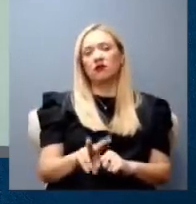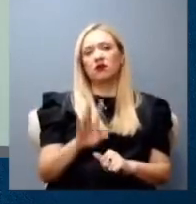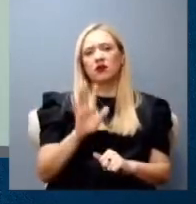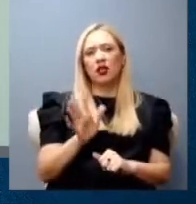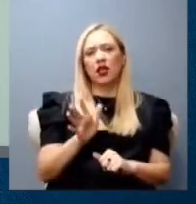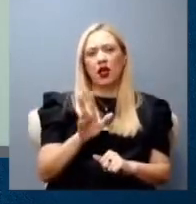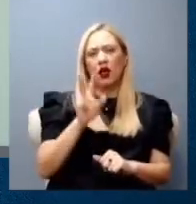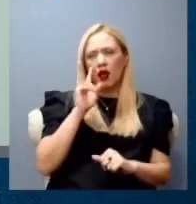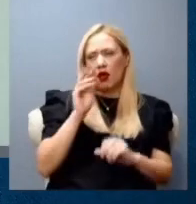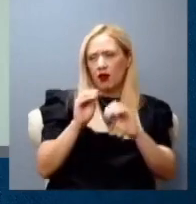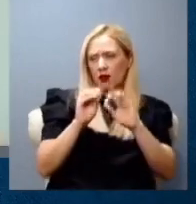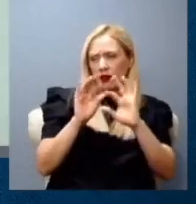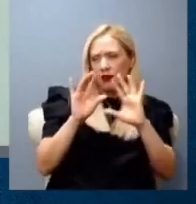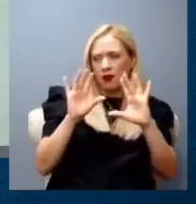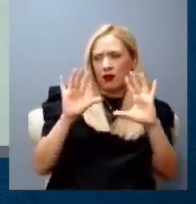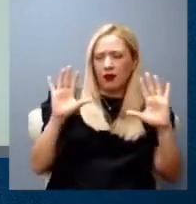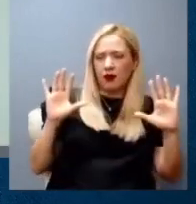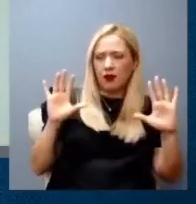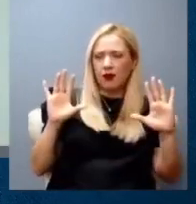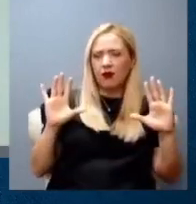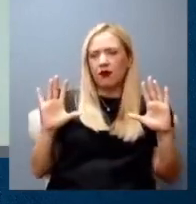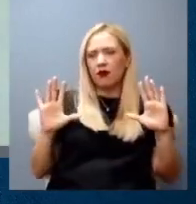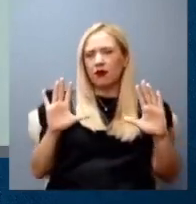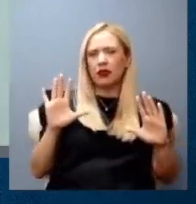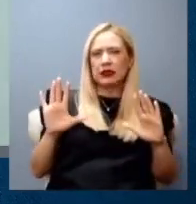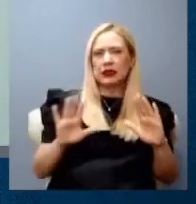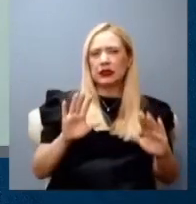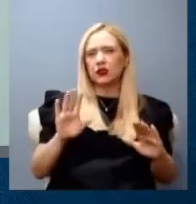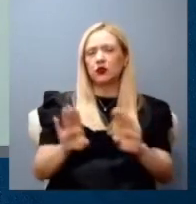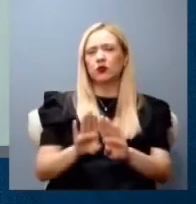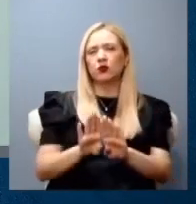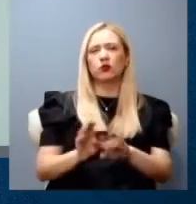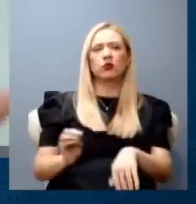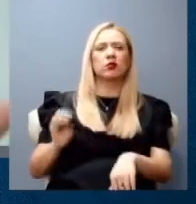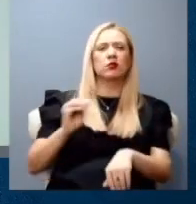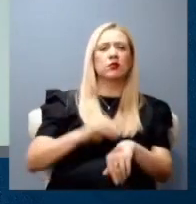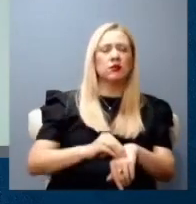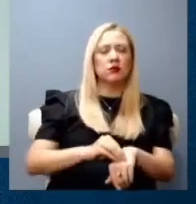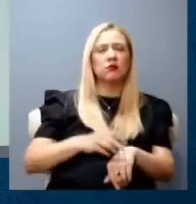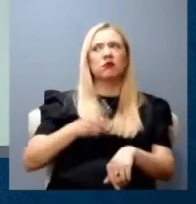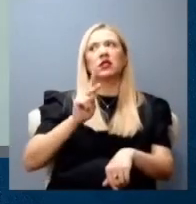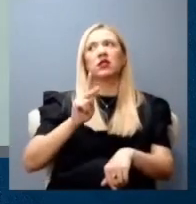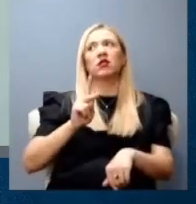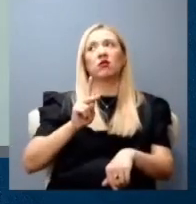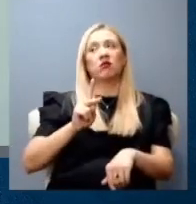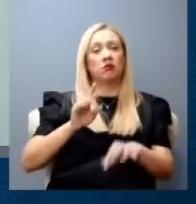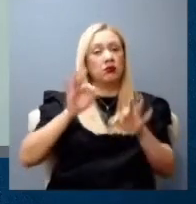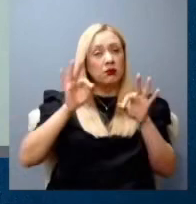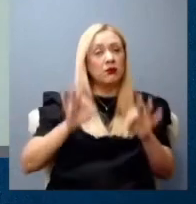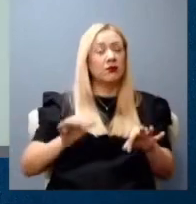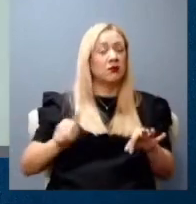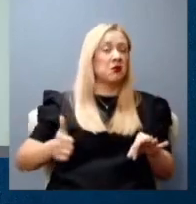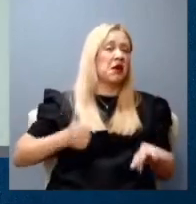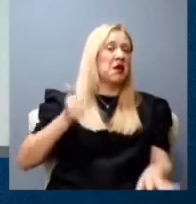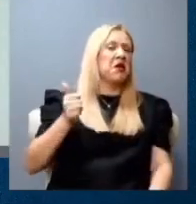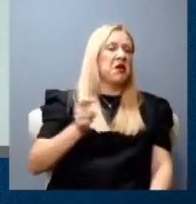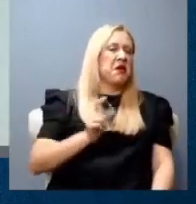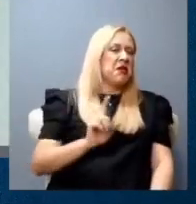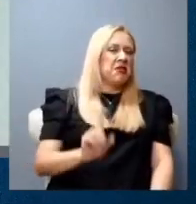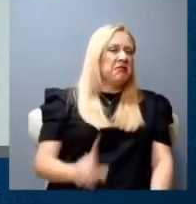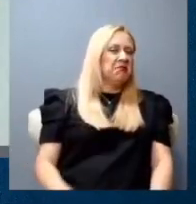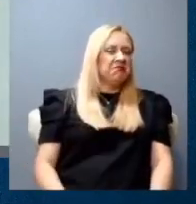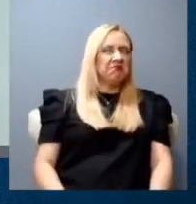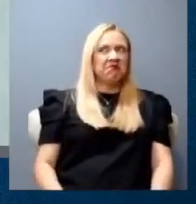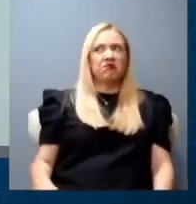esta transicionalidad. Se han tenido oportunidades específicas que no han sido del todo bien aprovechadas. Digamos, el